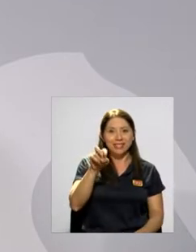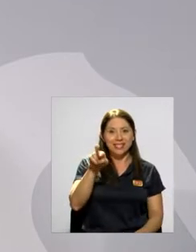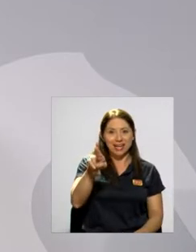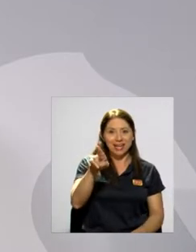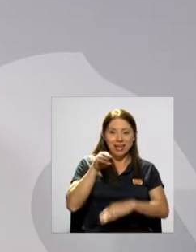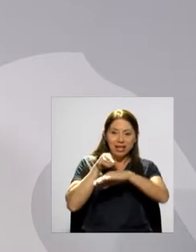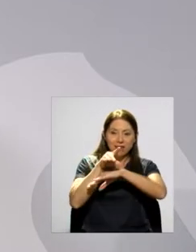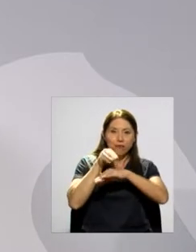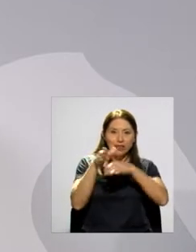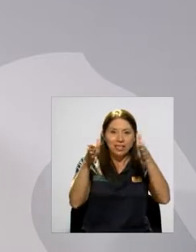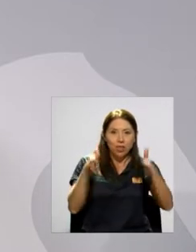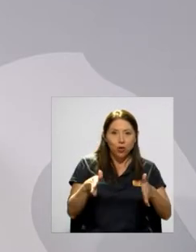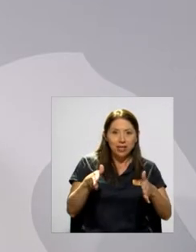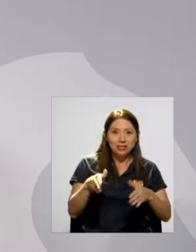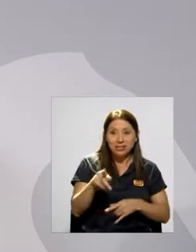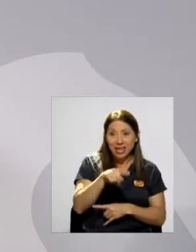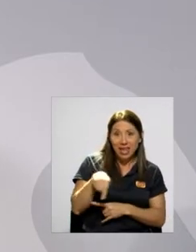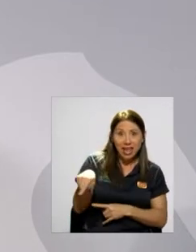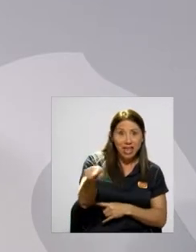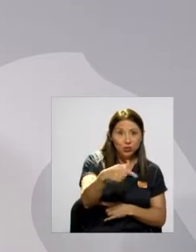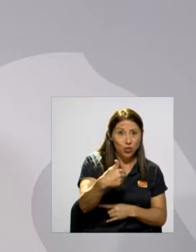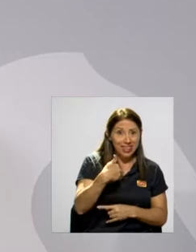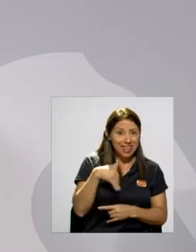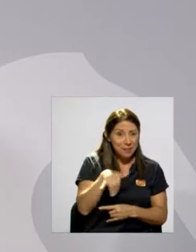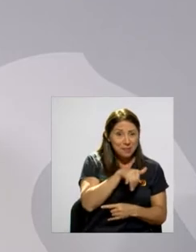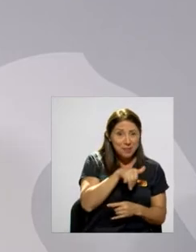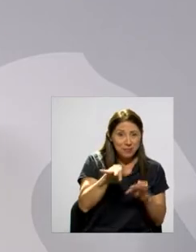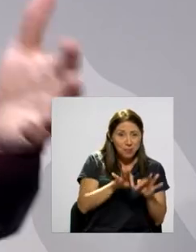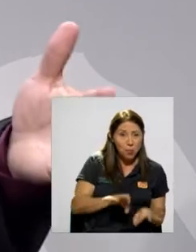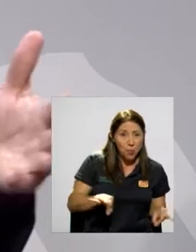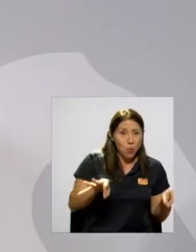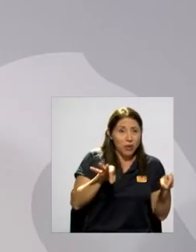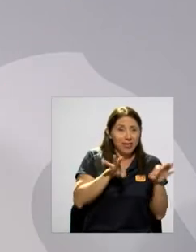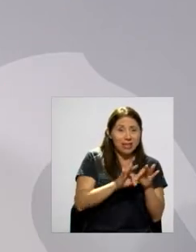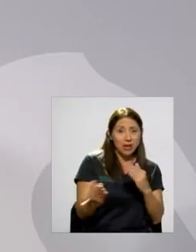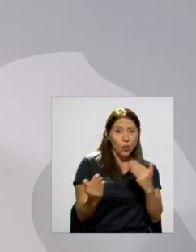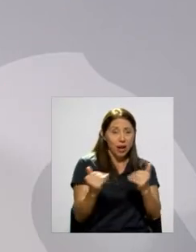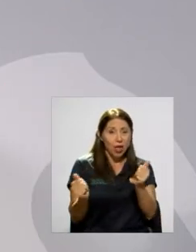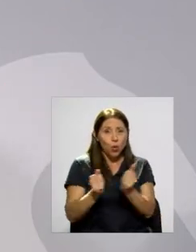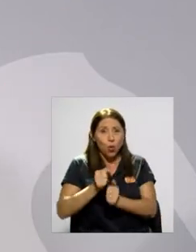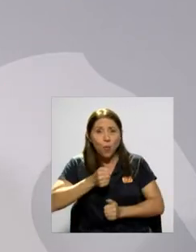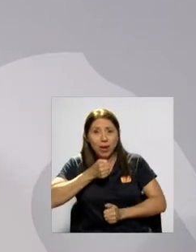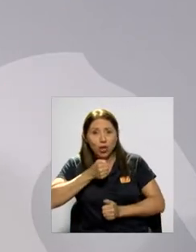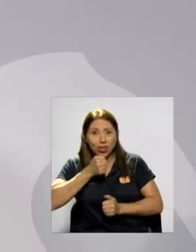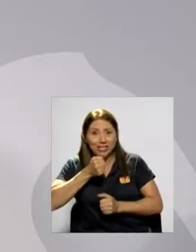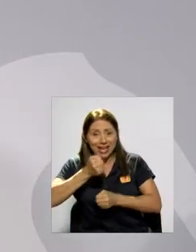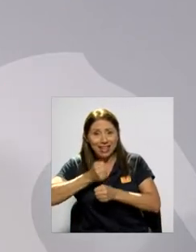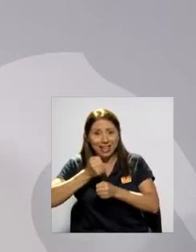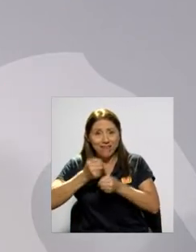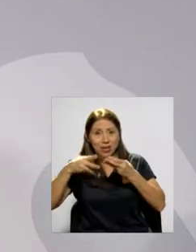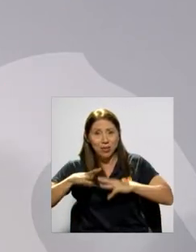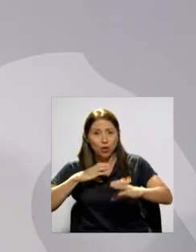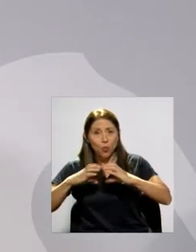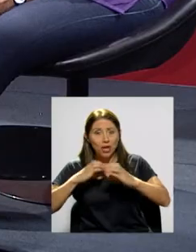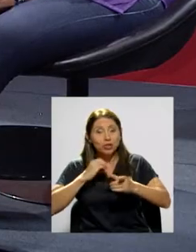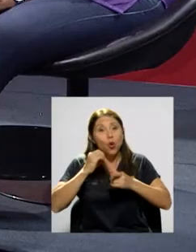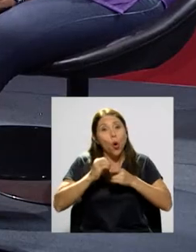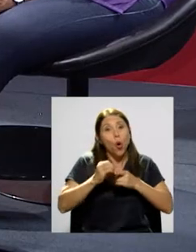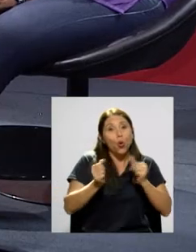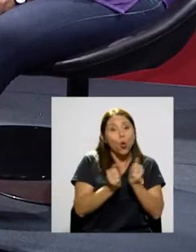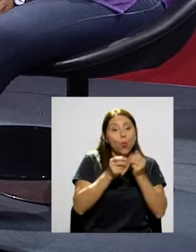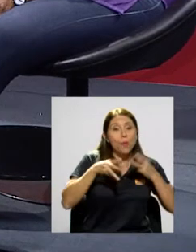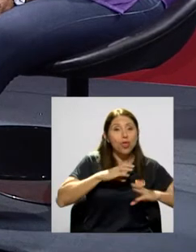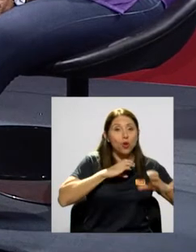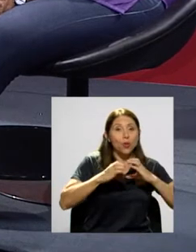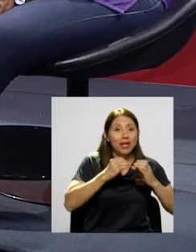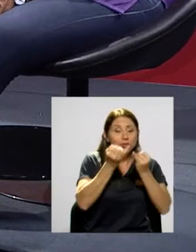costarricense que un periodista que trabaje para un medio o que tenga un medio independiente? Ah, yo creo que para algunas personas, y eso se